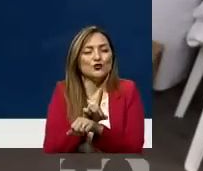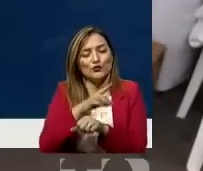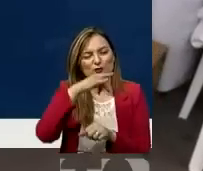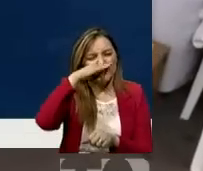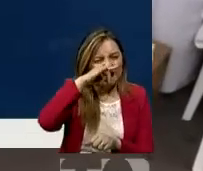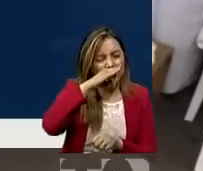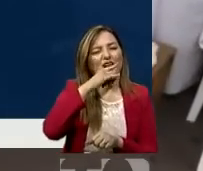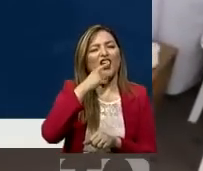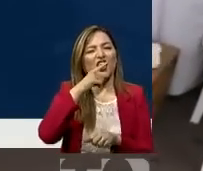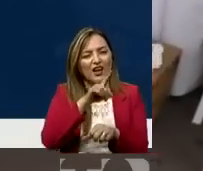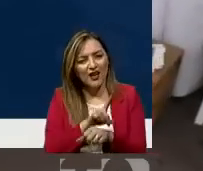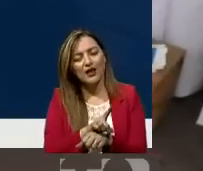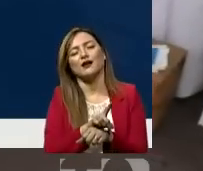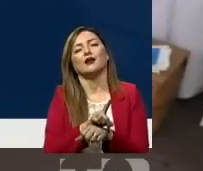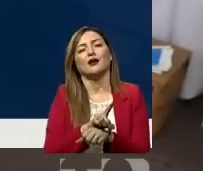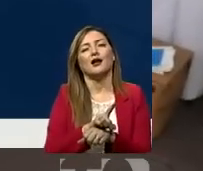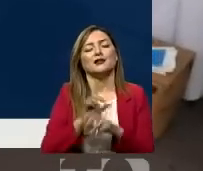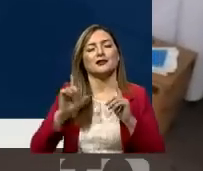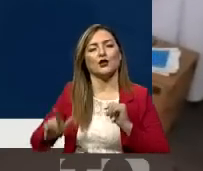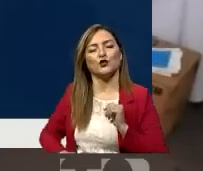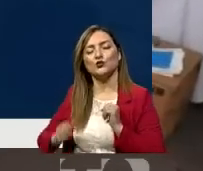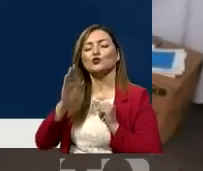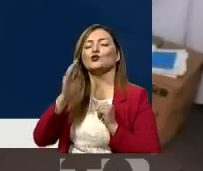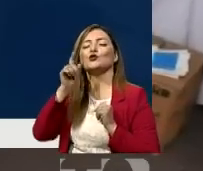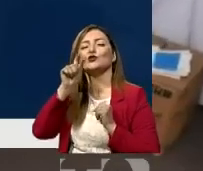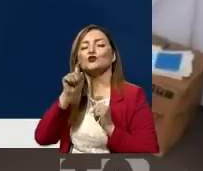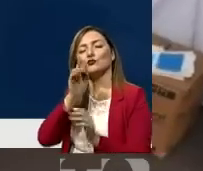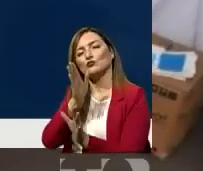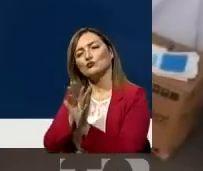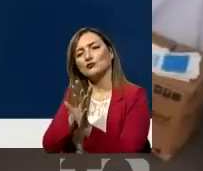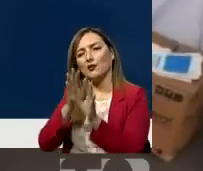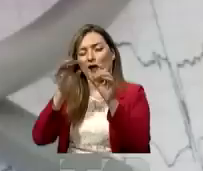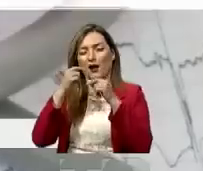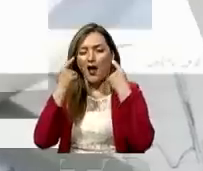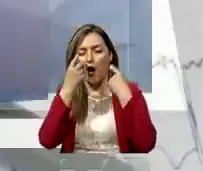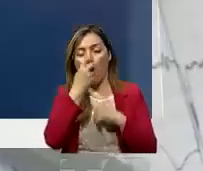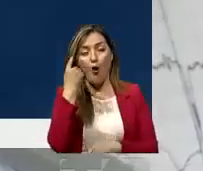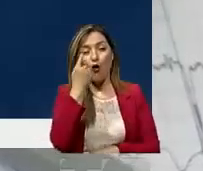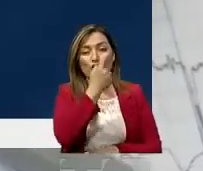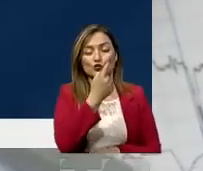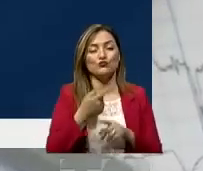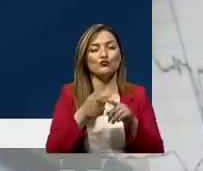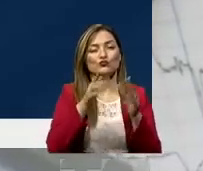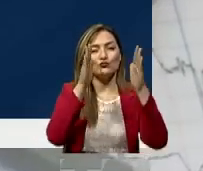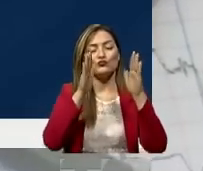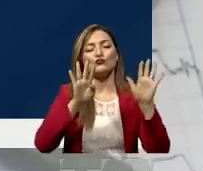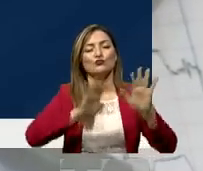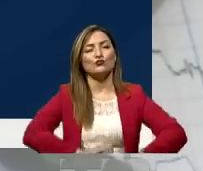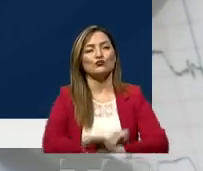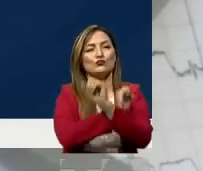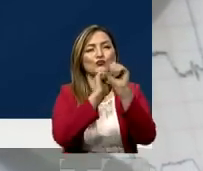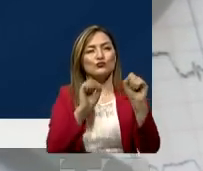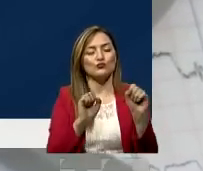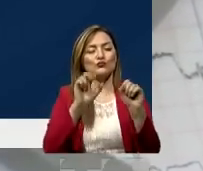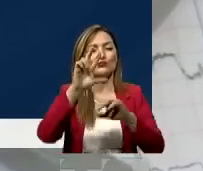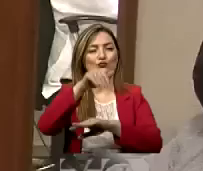pediatría, odontología, salud sexual, psicología, optometría, entre otros. La atención será desde las 9 de la mañana